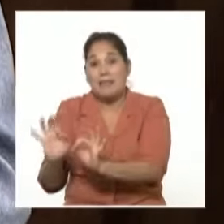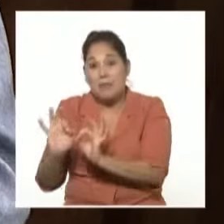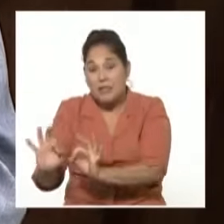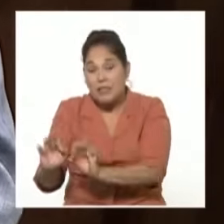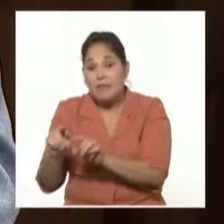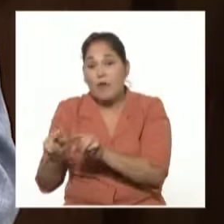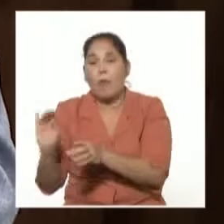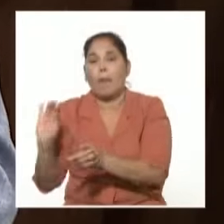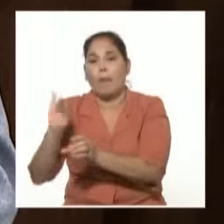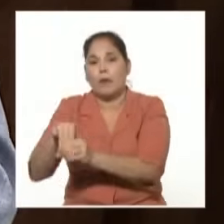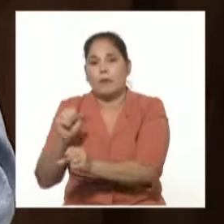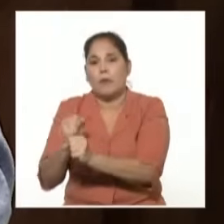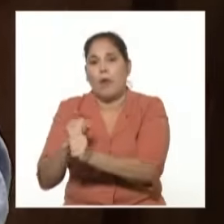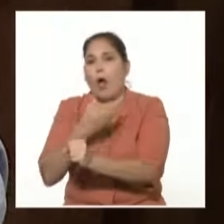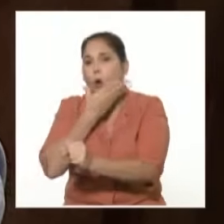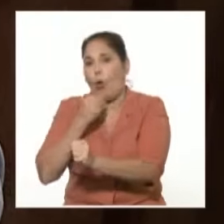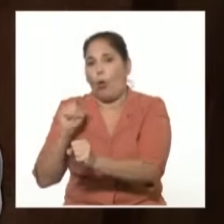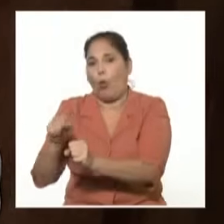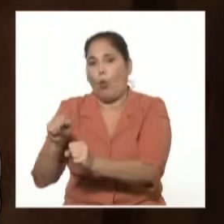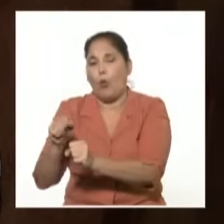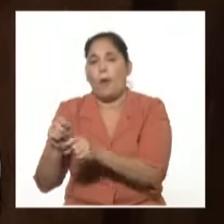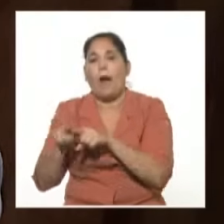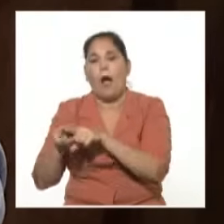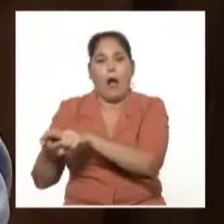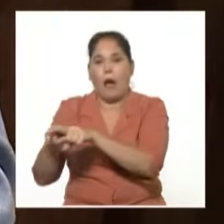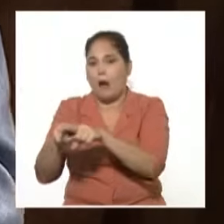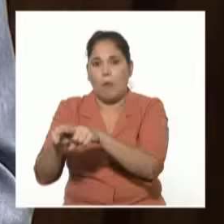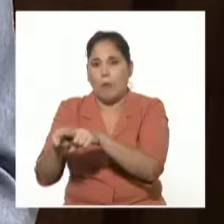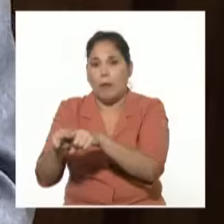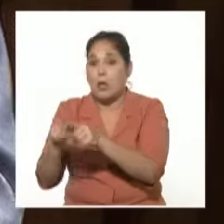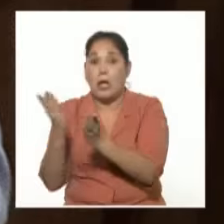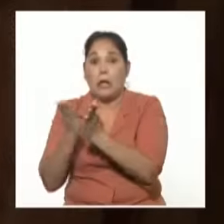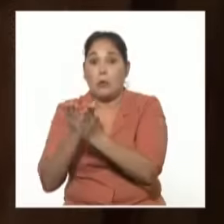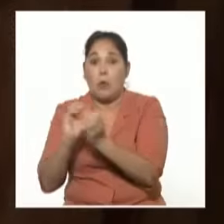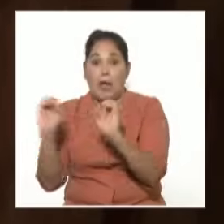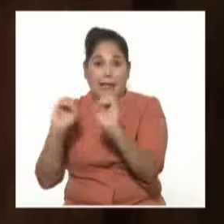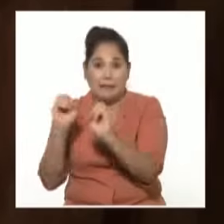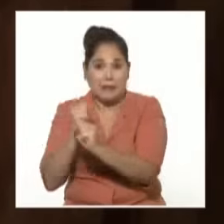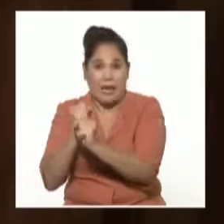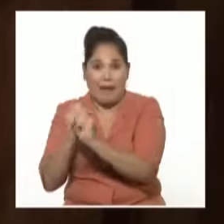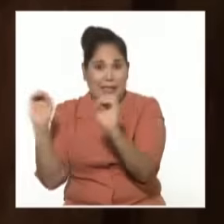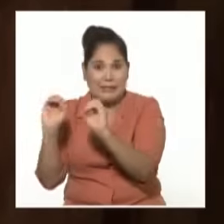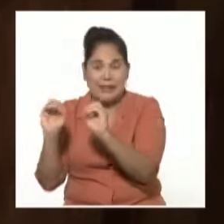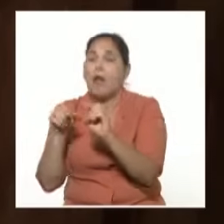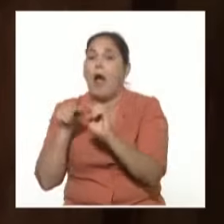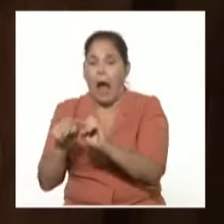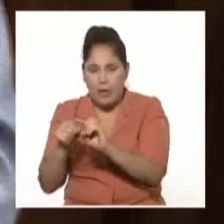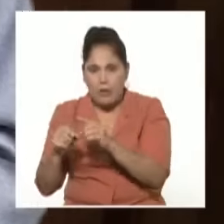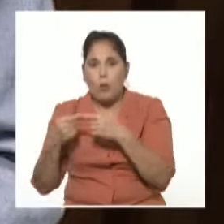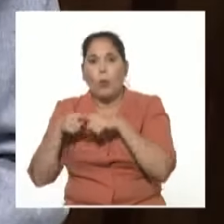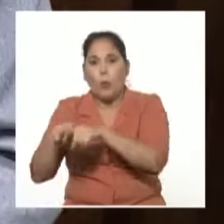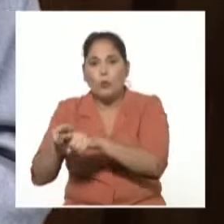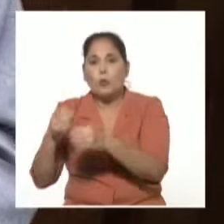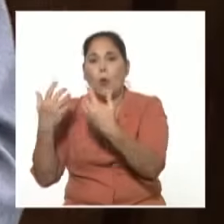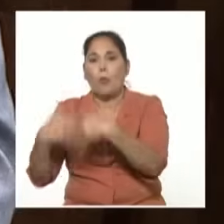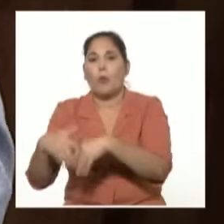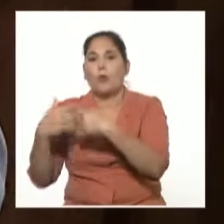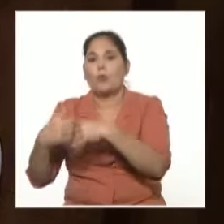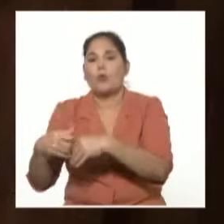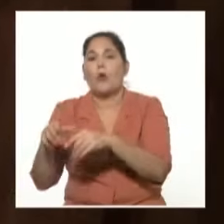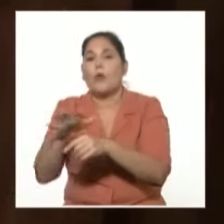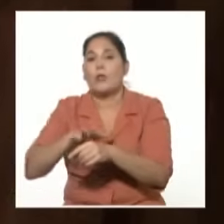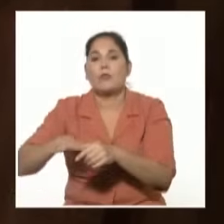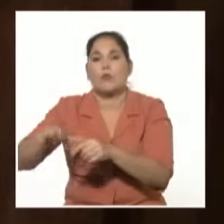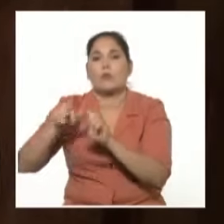inserción laboral de los jóvenes, para el acompañamiento a quienes ni estudian ni trabajan y para el desarrollo de emprendimientos productivos y sociales